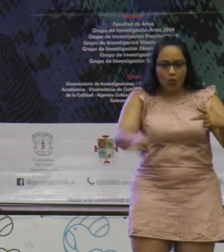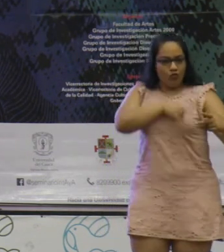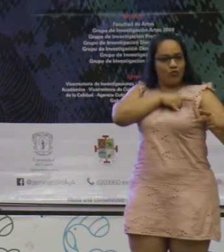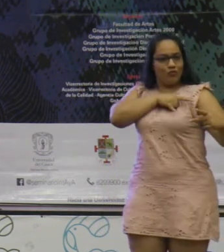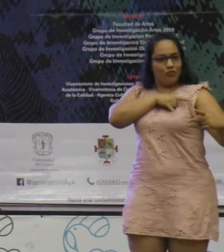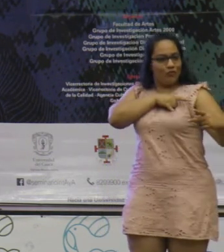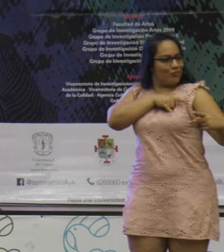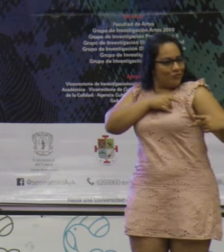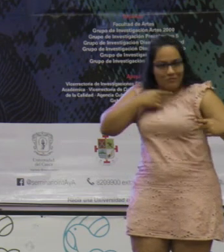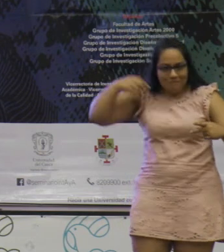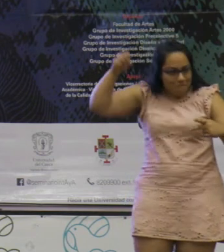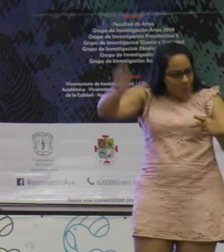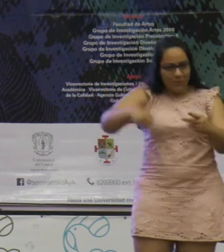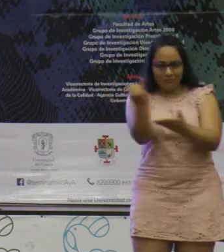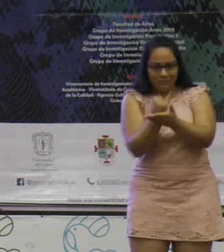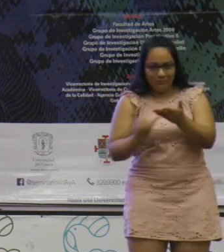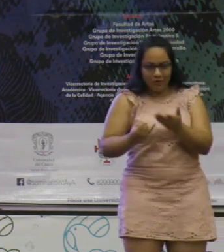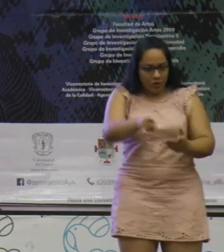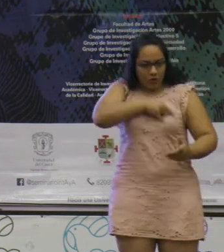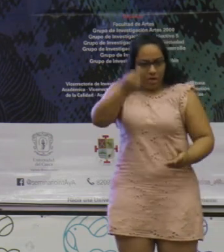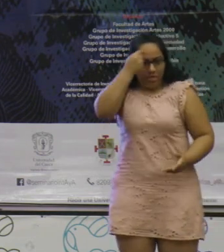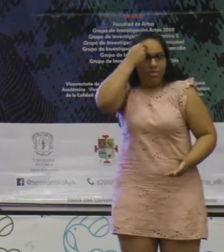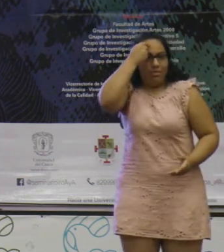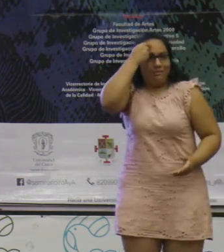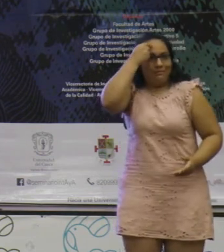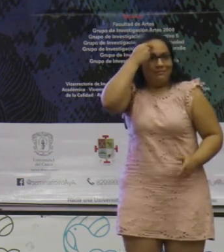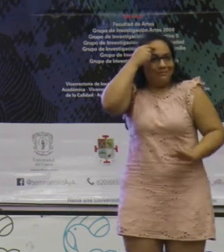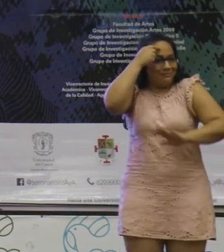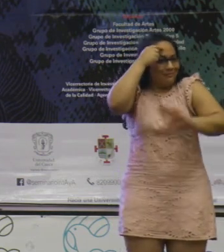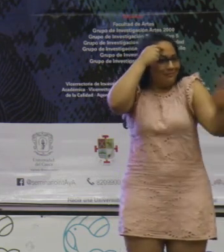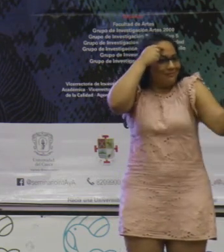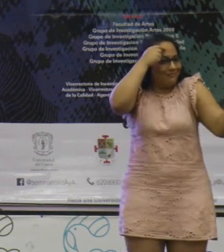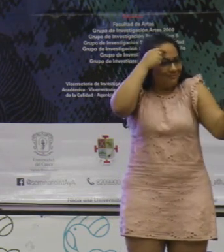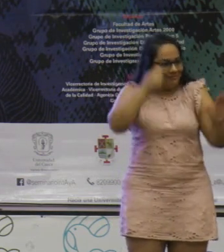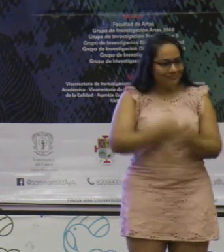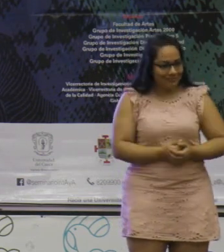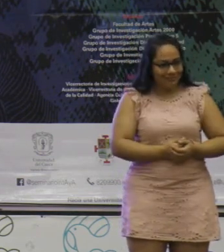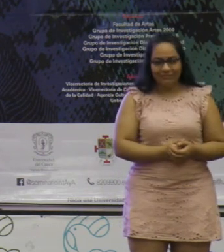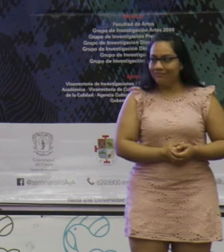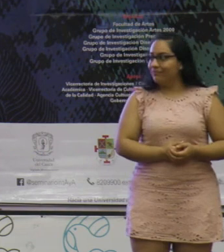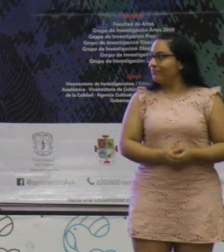de entrar a lo cotidiano y quedarse ahí y uno ni cuenta se da. Y ahí está.